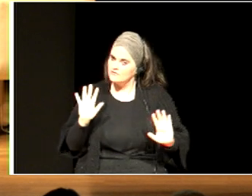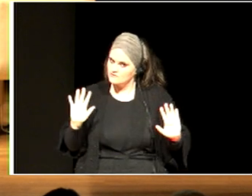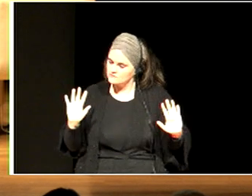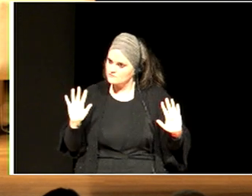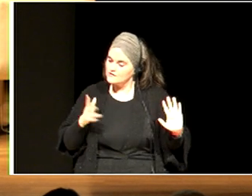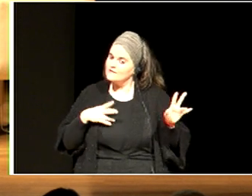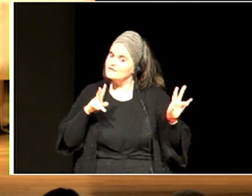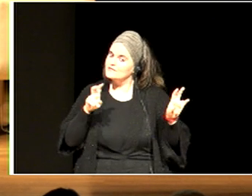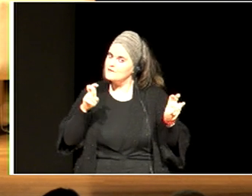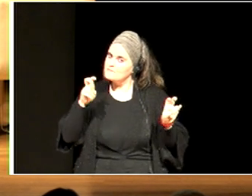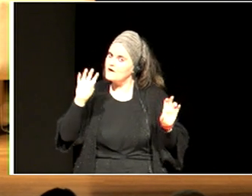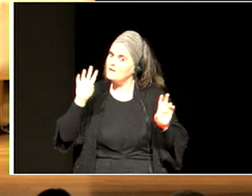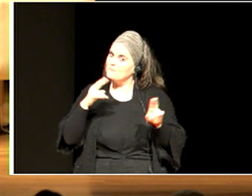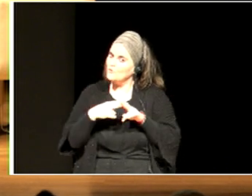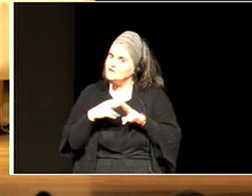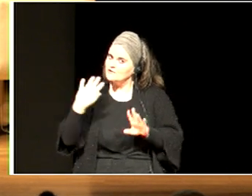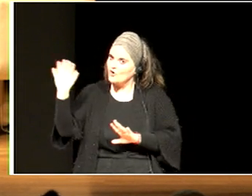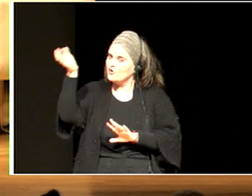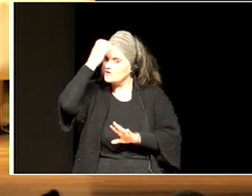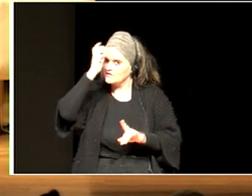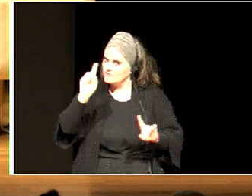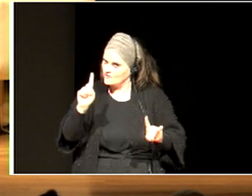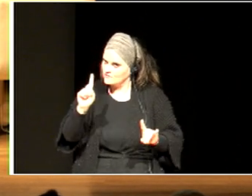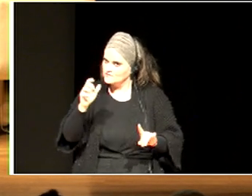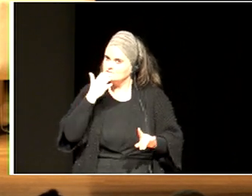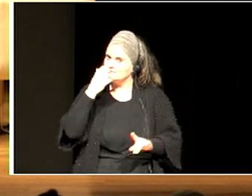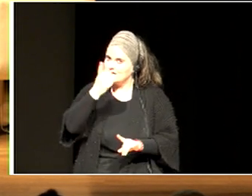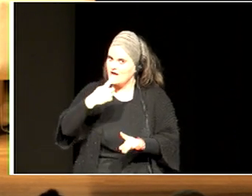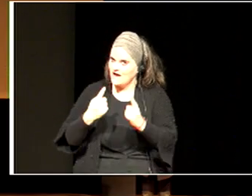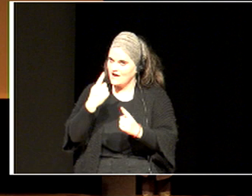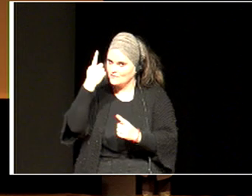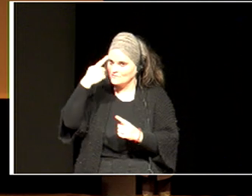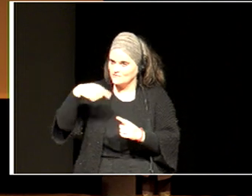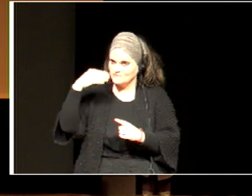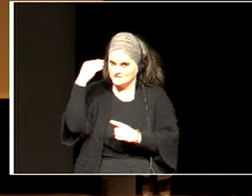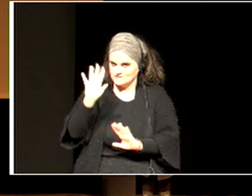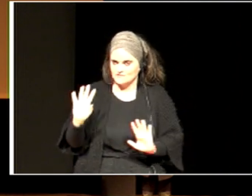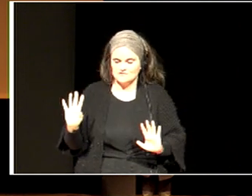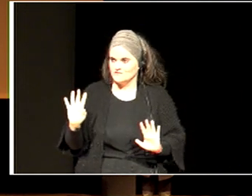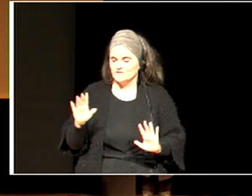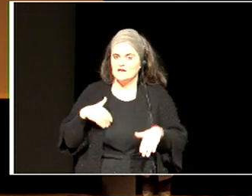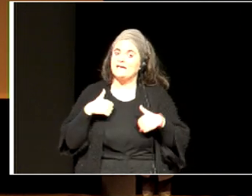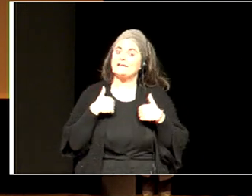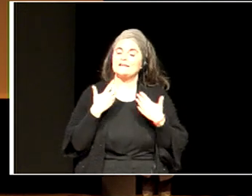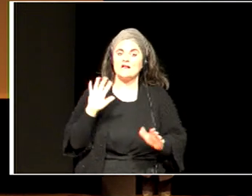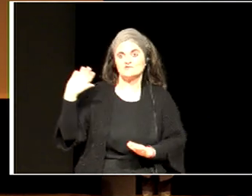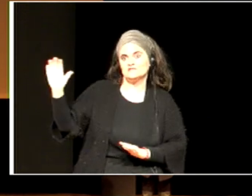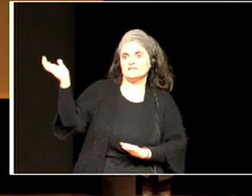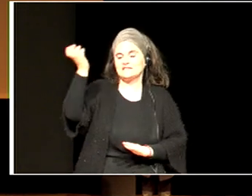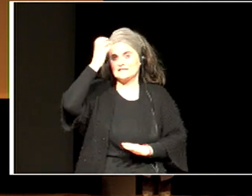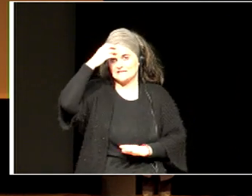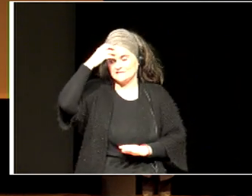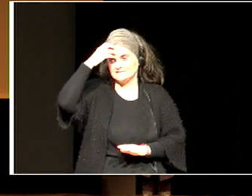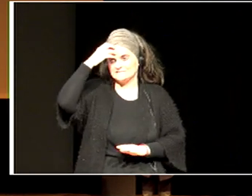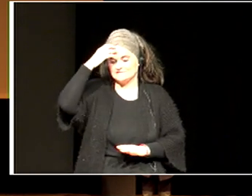hablando de nada político no sé por qué alguien ha podido pensar eso los regalos de reyes no es que te los hagan los